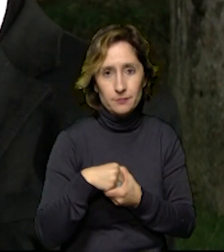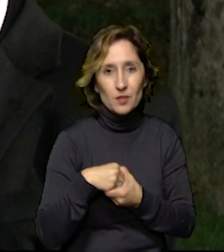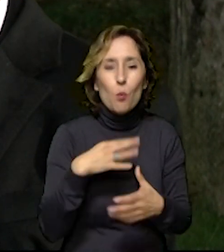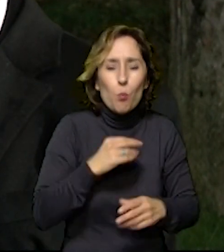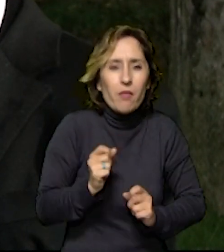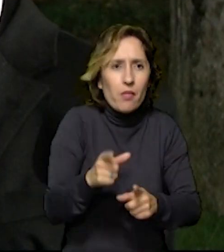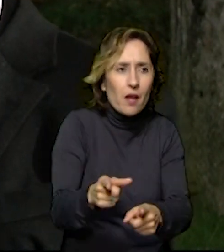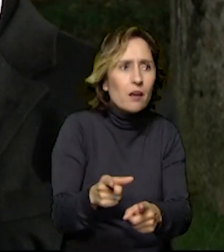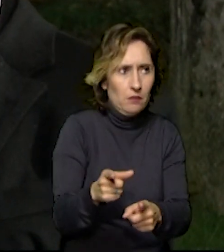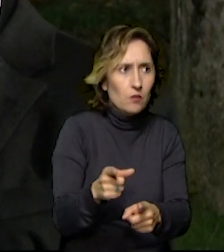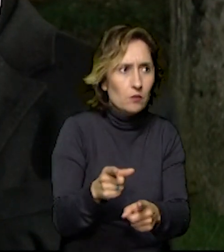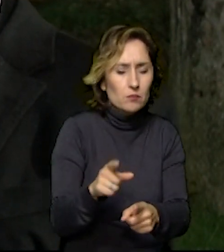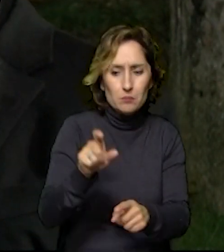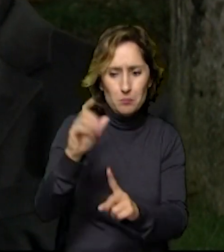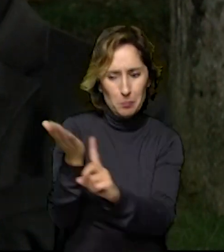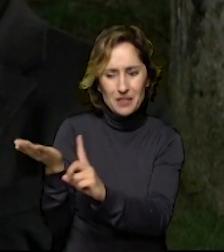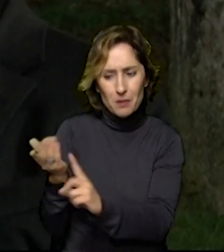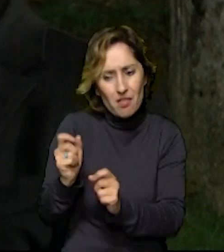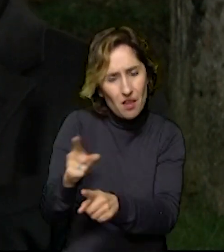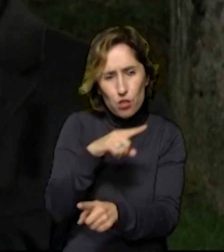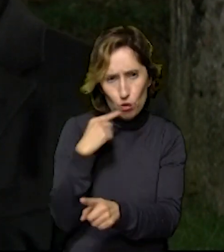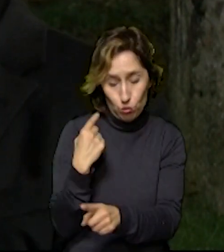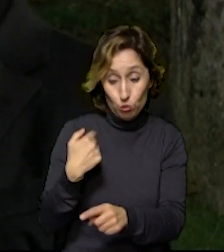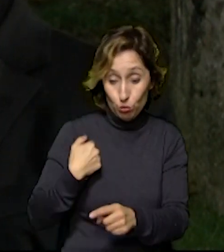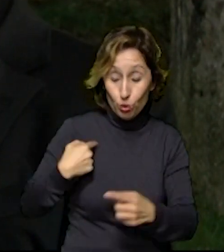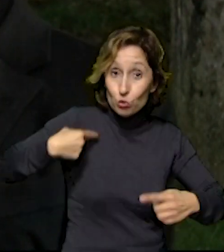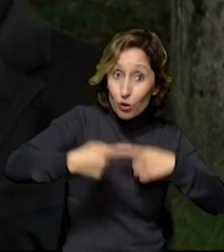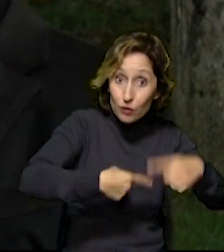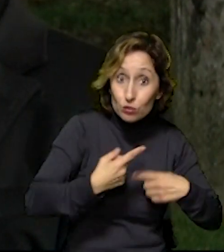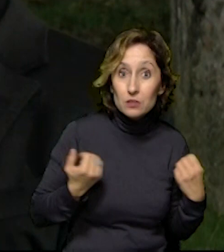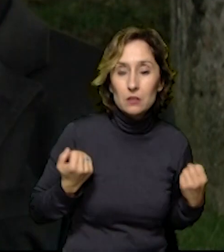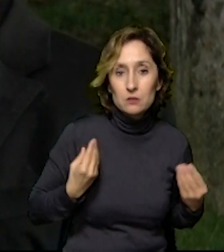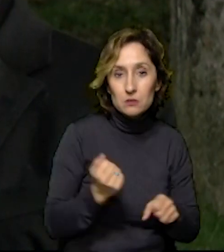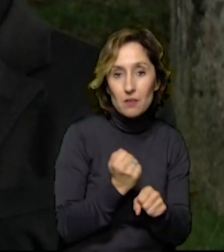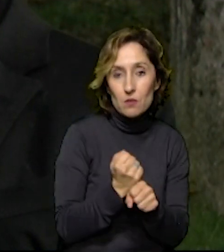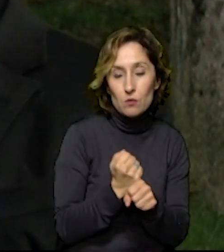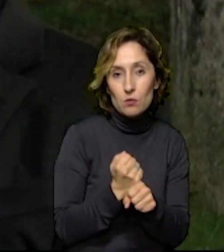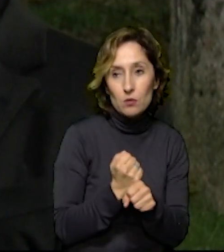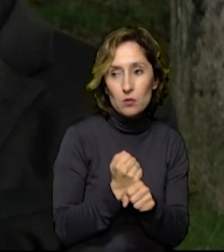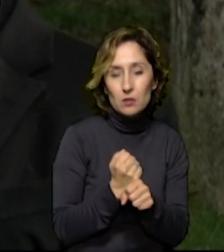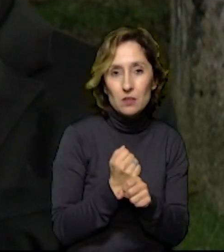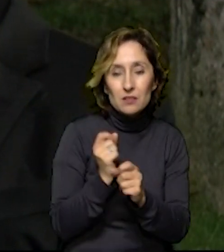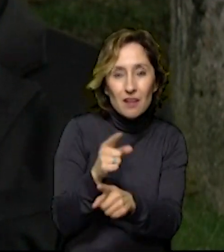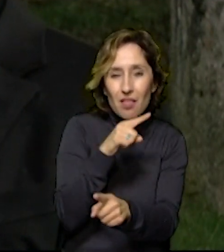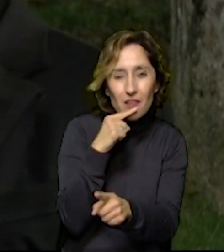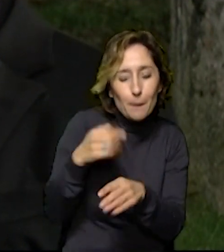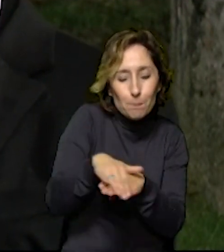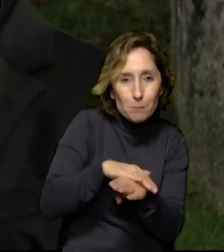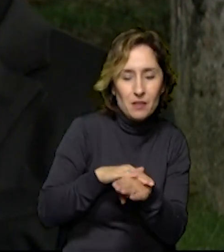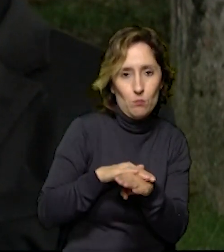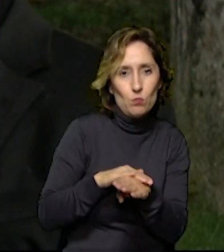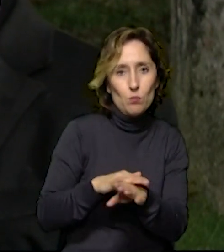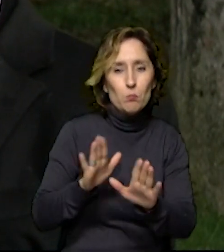pues sí, puede producir dolor en las víctimas, y yo trabajo todos los días para que ese dolor sea lo mínimo posible, pero hay que